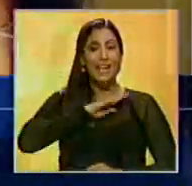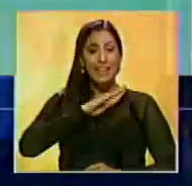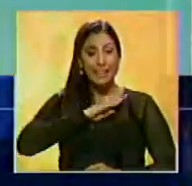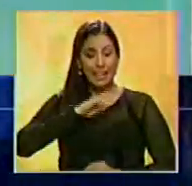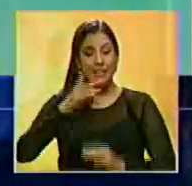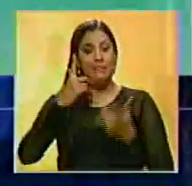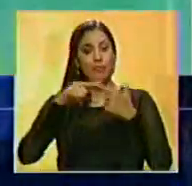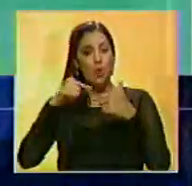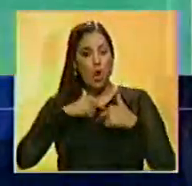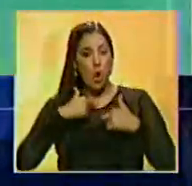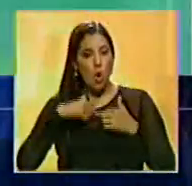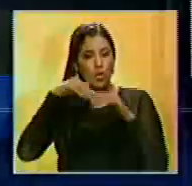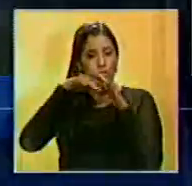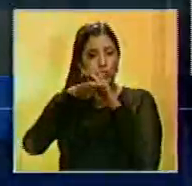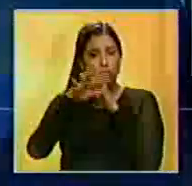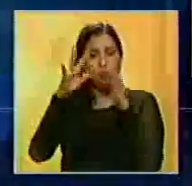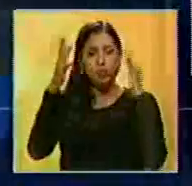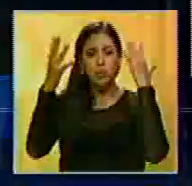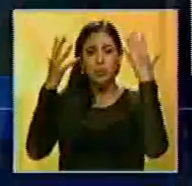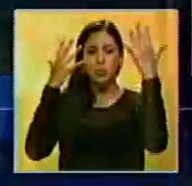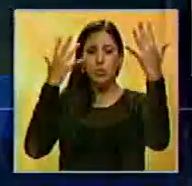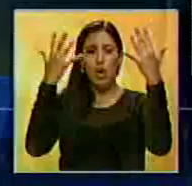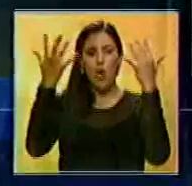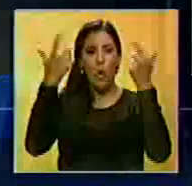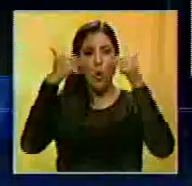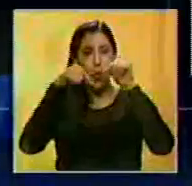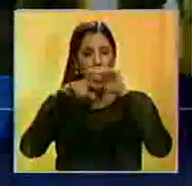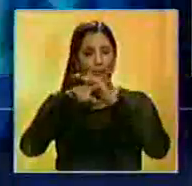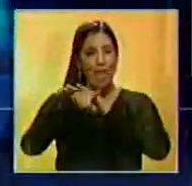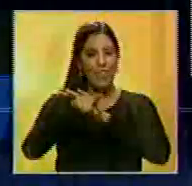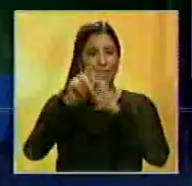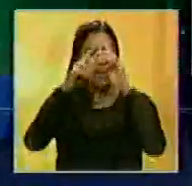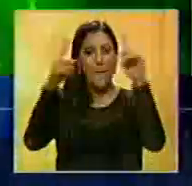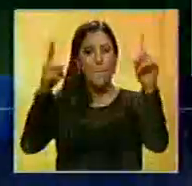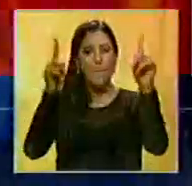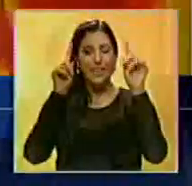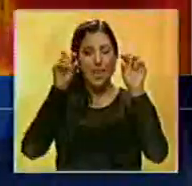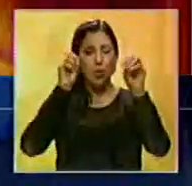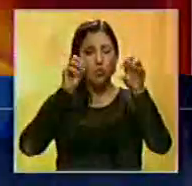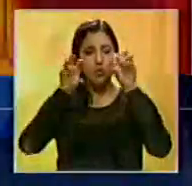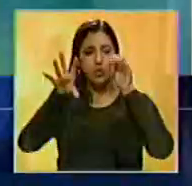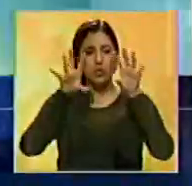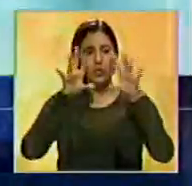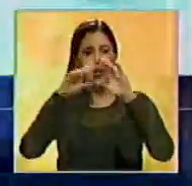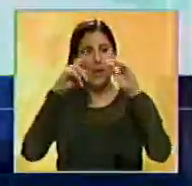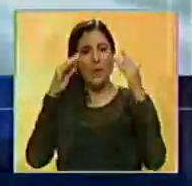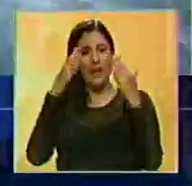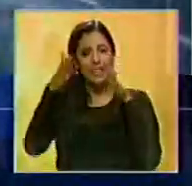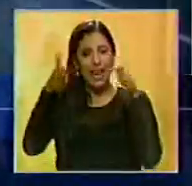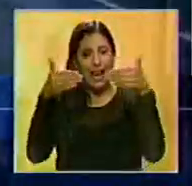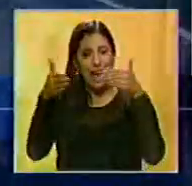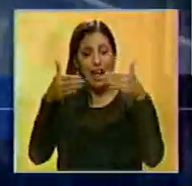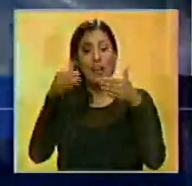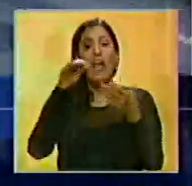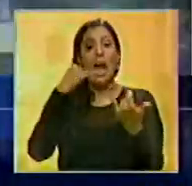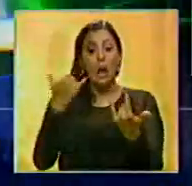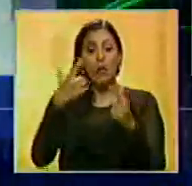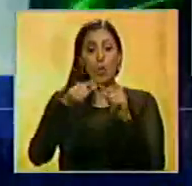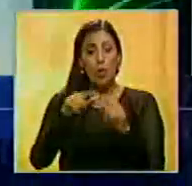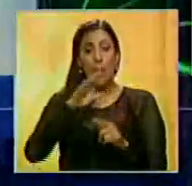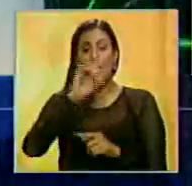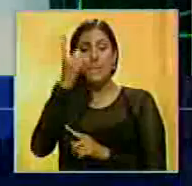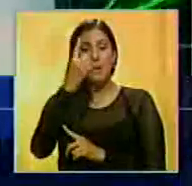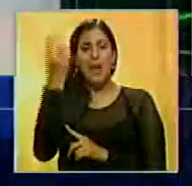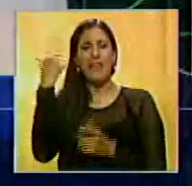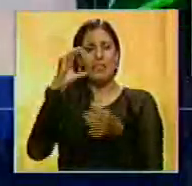en el corazón de toda la acción que se lleva a cabo dentro de una pantalla de proyección en forma de cubo. No es la primera vez que este